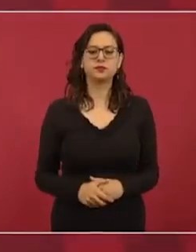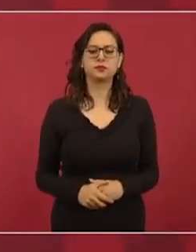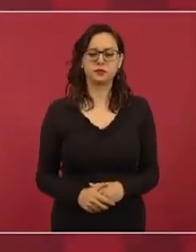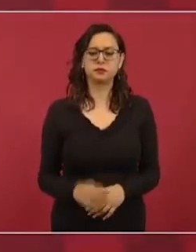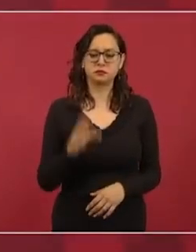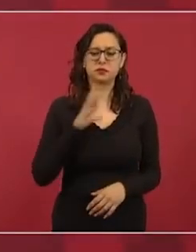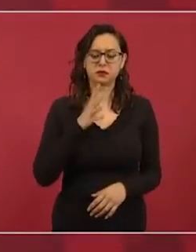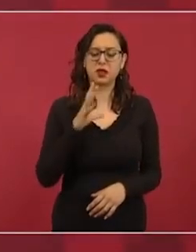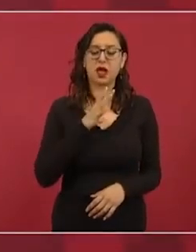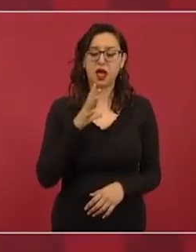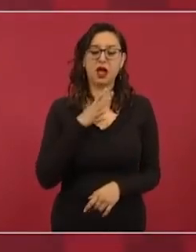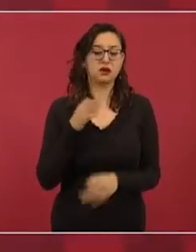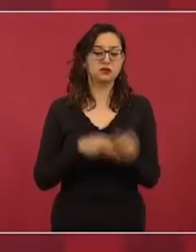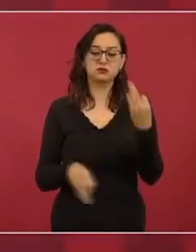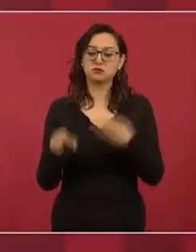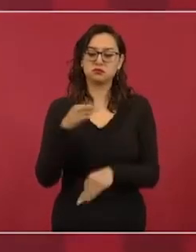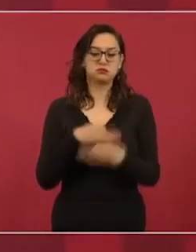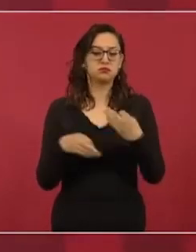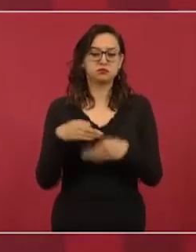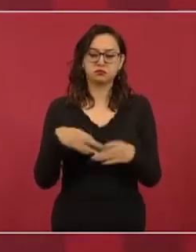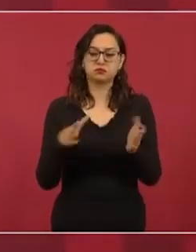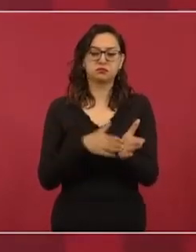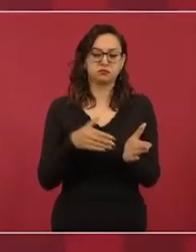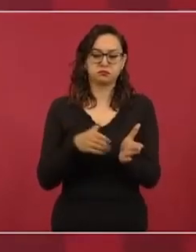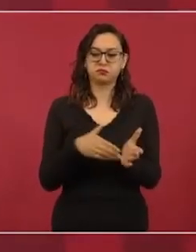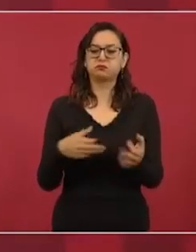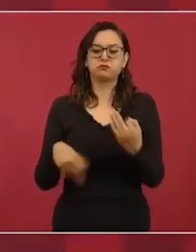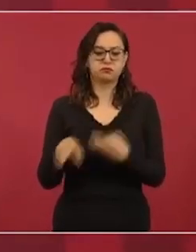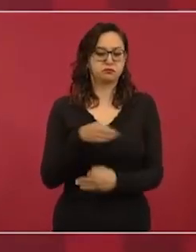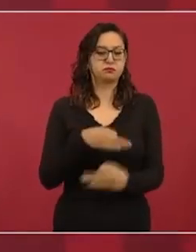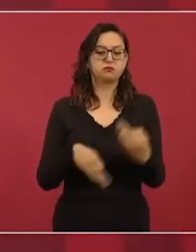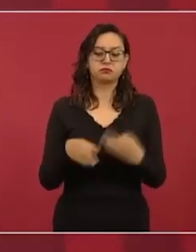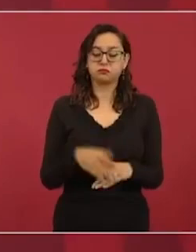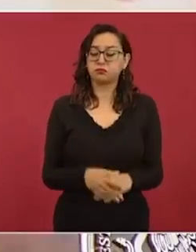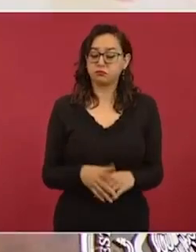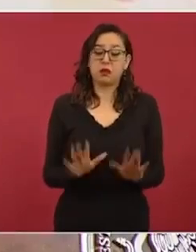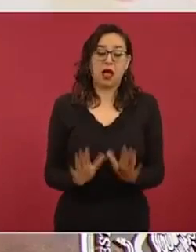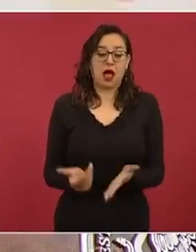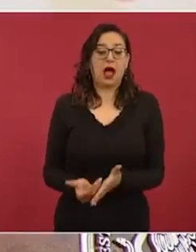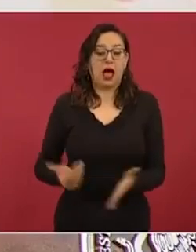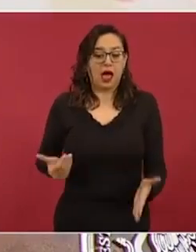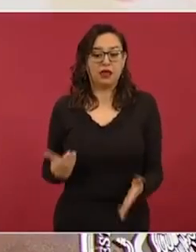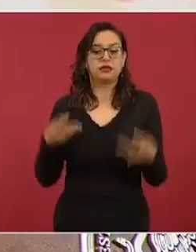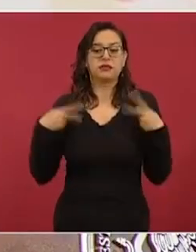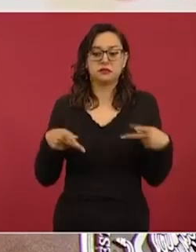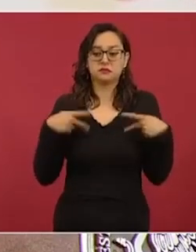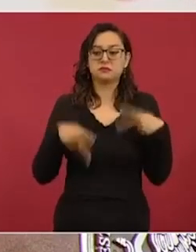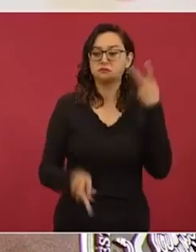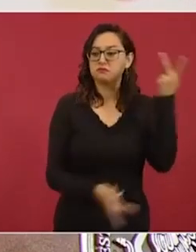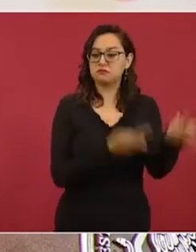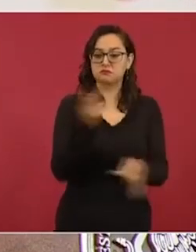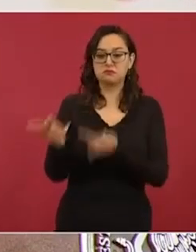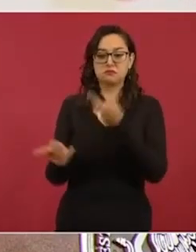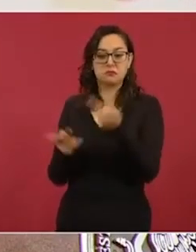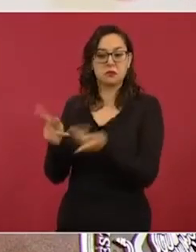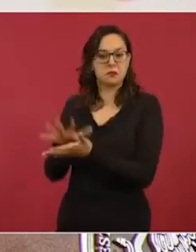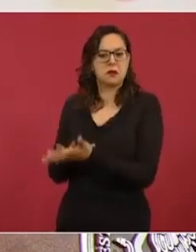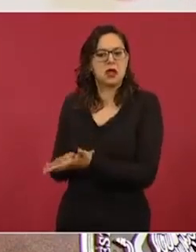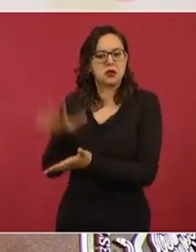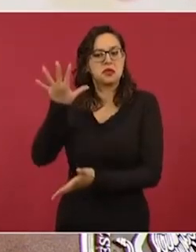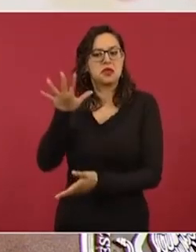consulta y lo que tú dices, la mayoría de la gente está a